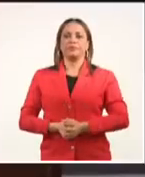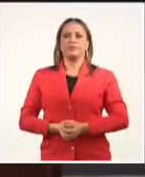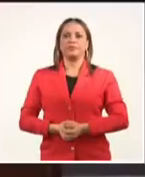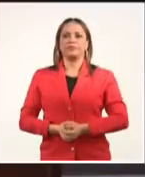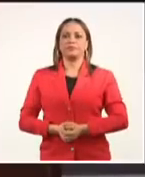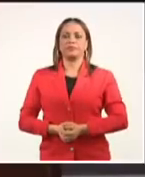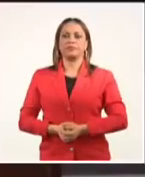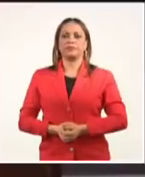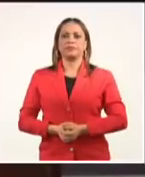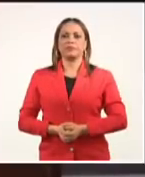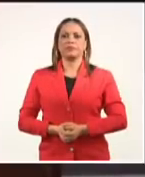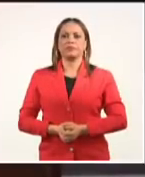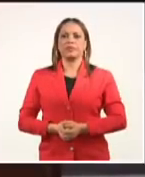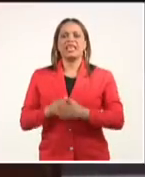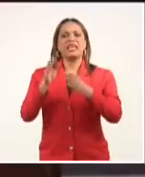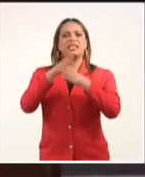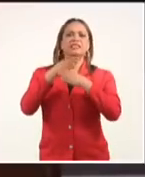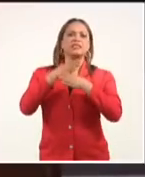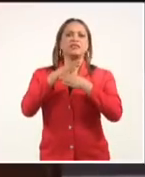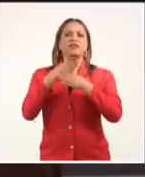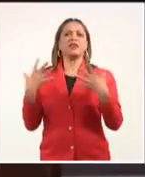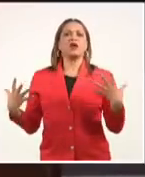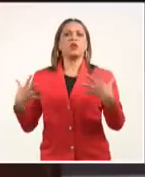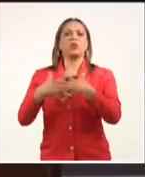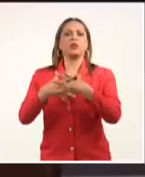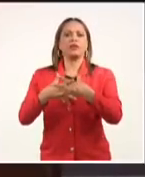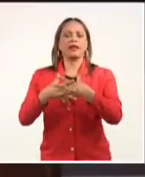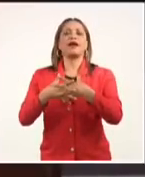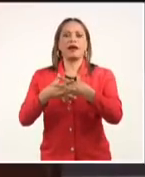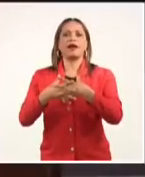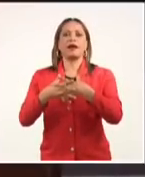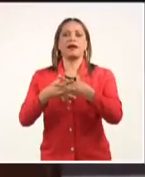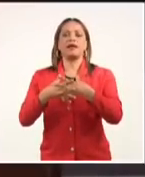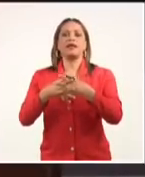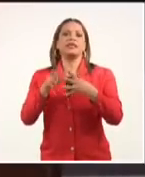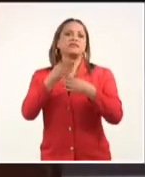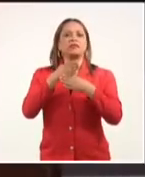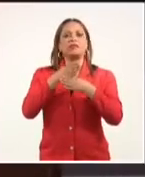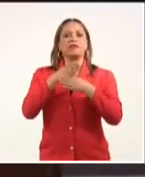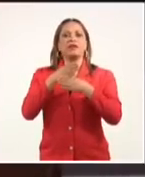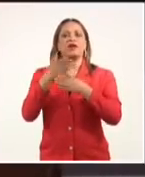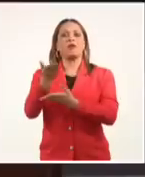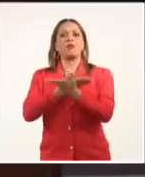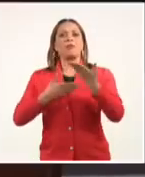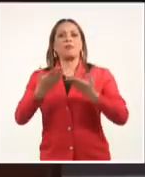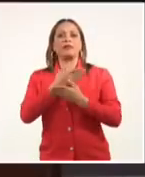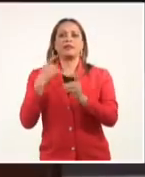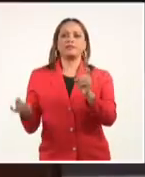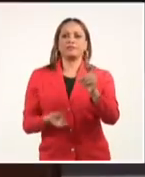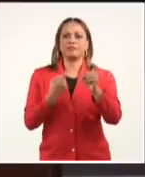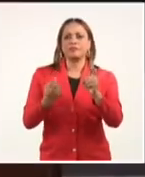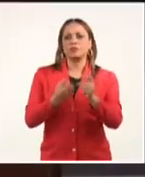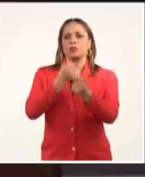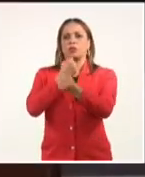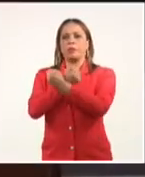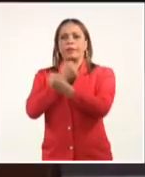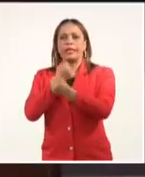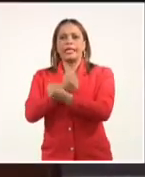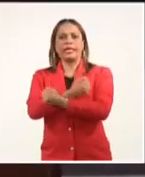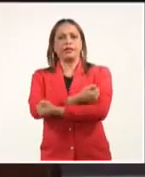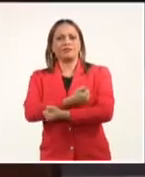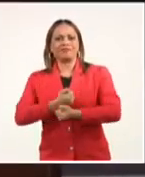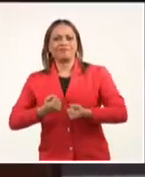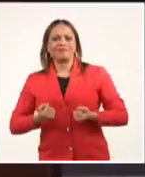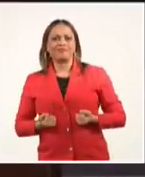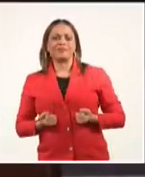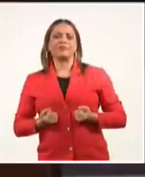unidad significa compartir el combate, los riesgos, los sacrificios,